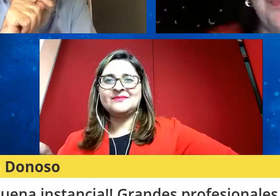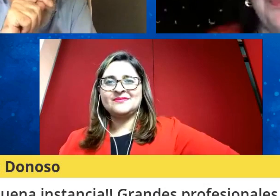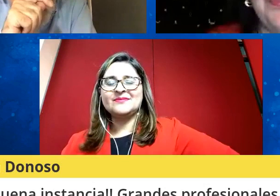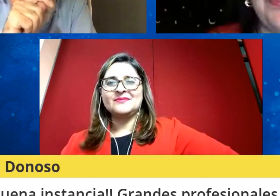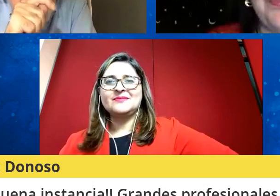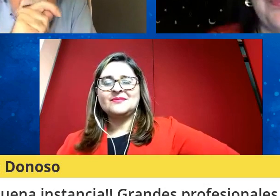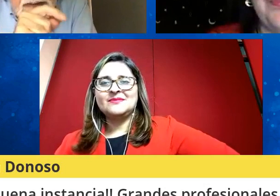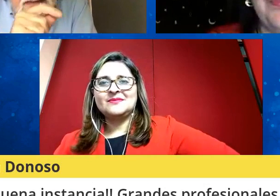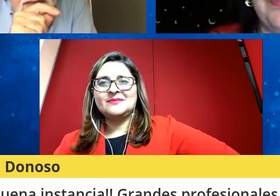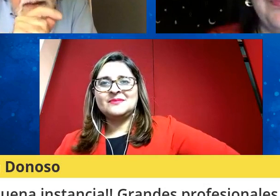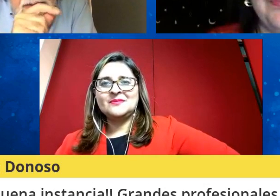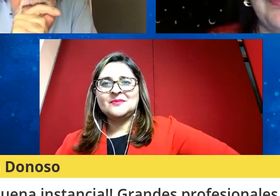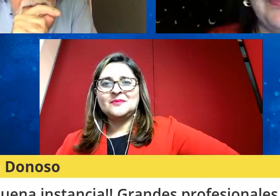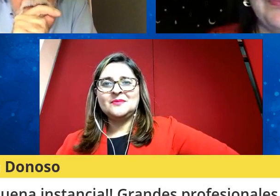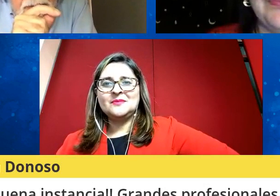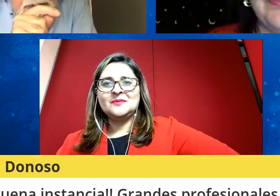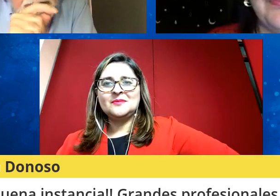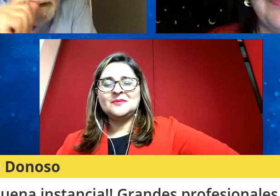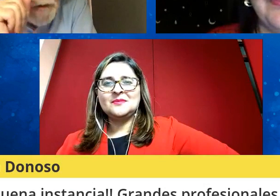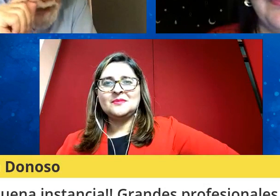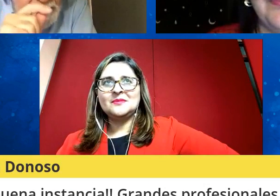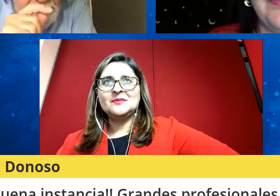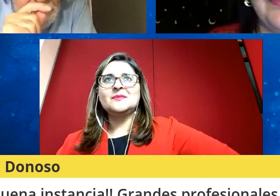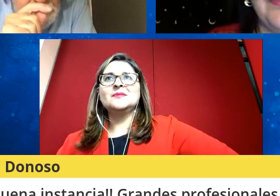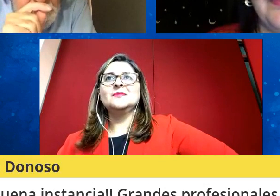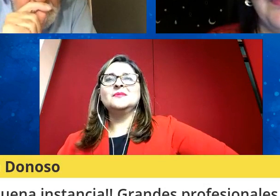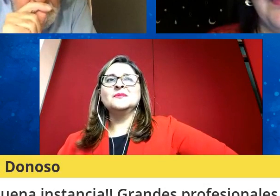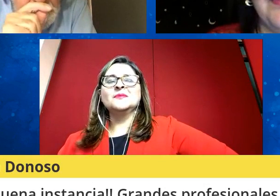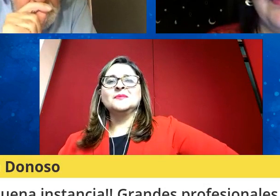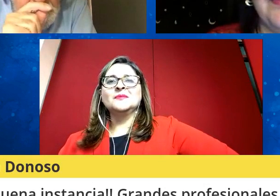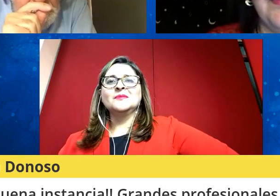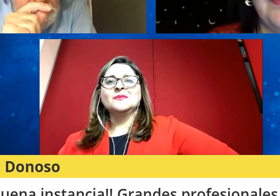mismo. En Chile,